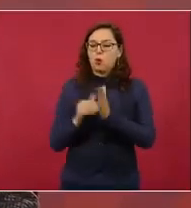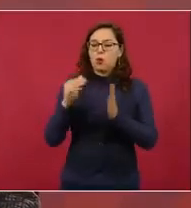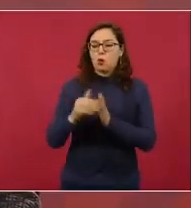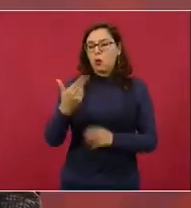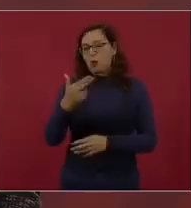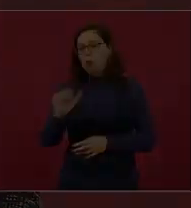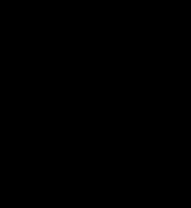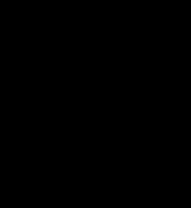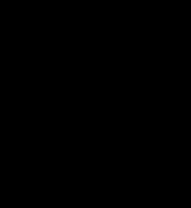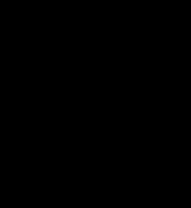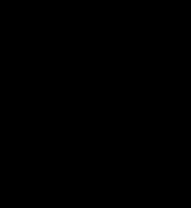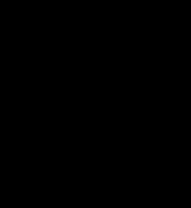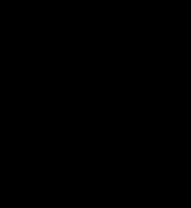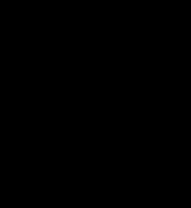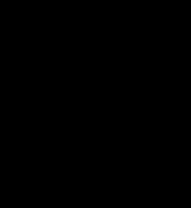maderables